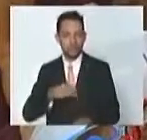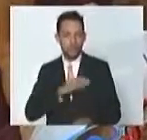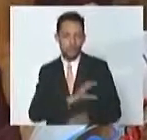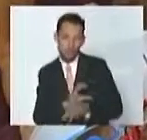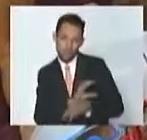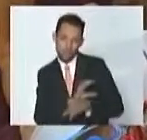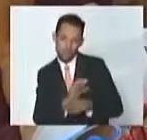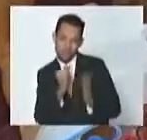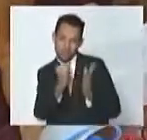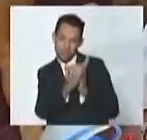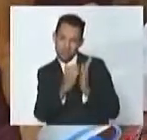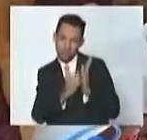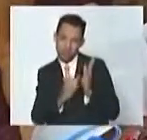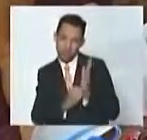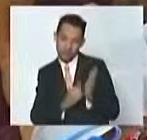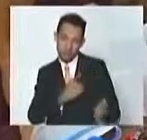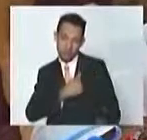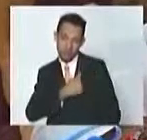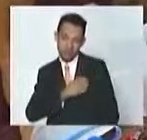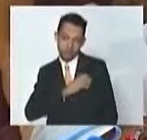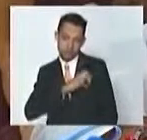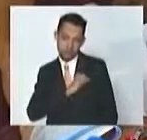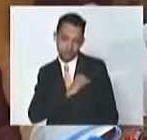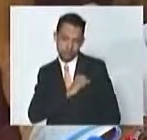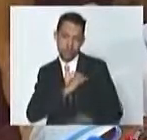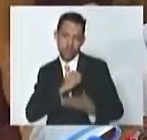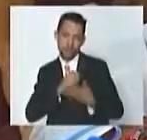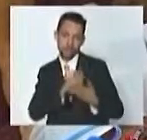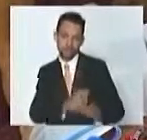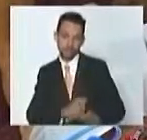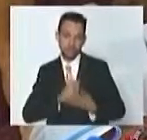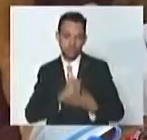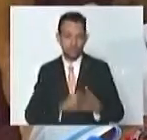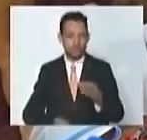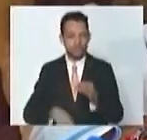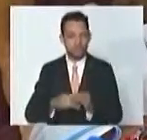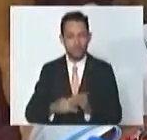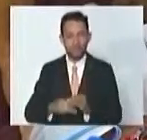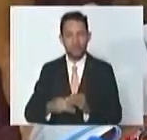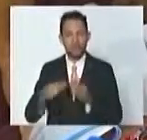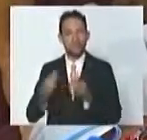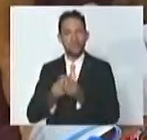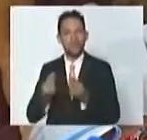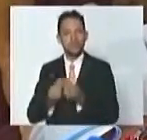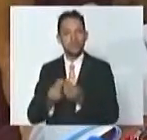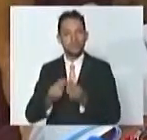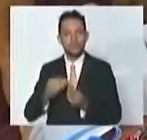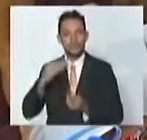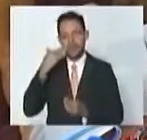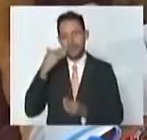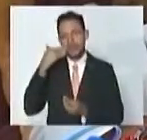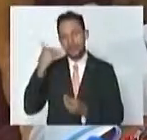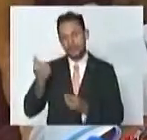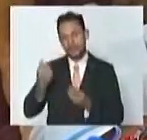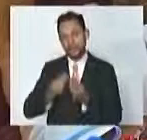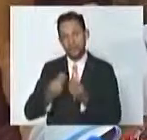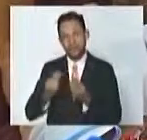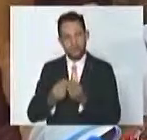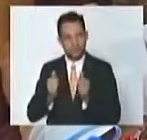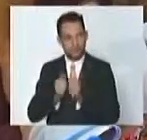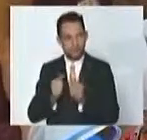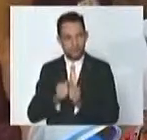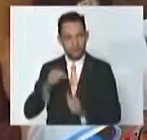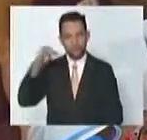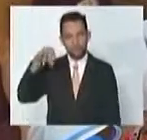electrocardiografía. Pero yo voy a hablar con una compañera que está con nosotros en nuestro parque médico,